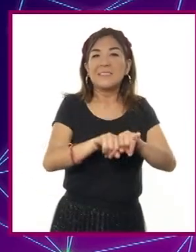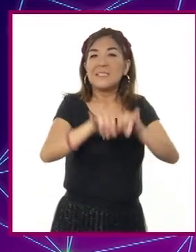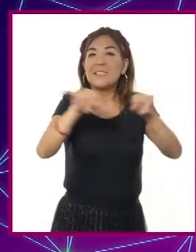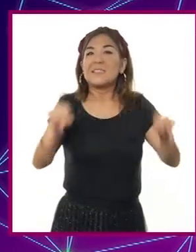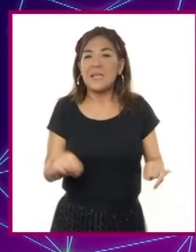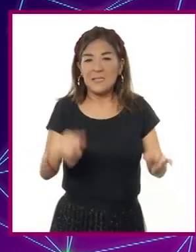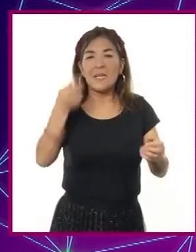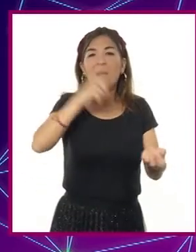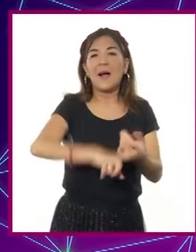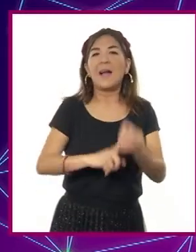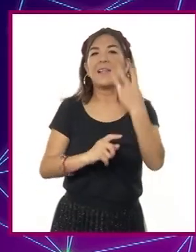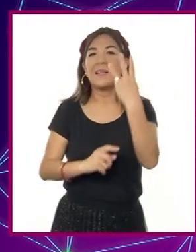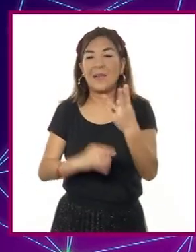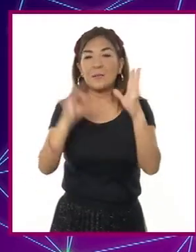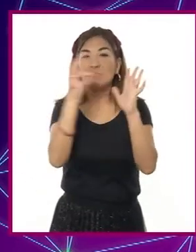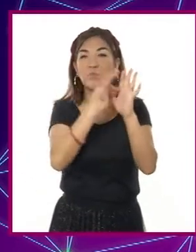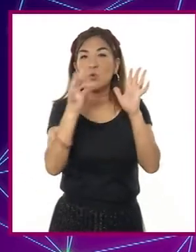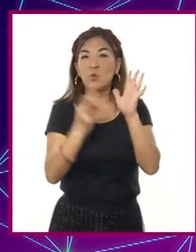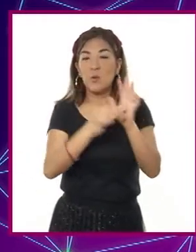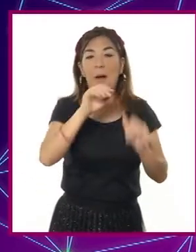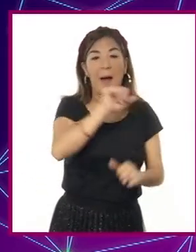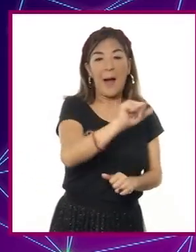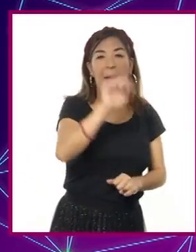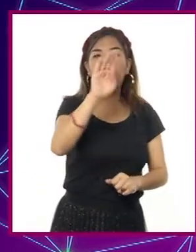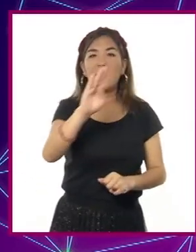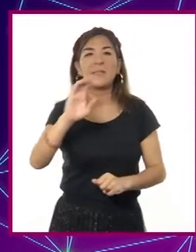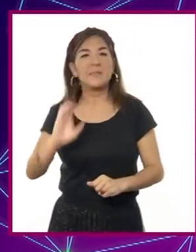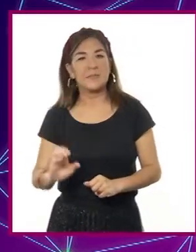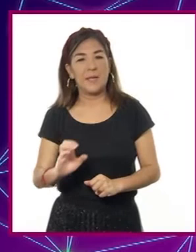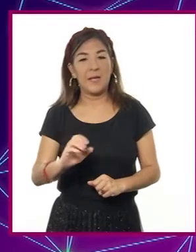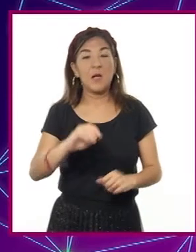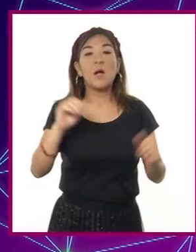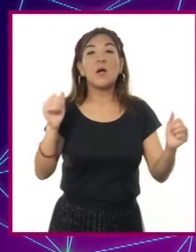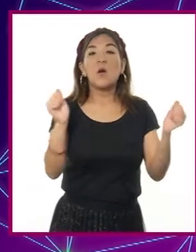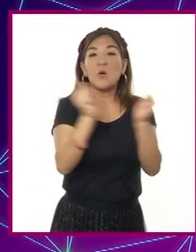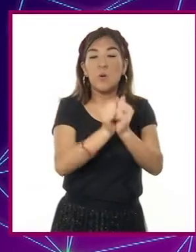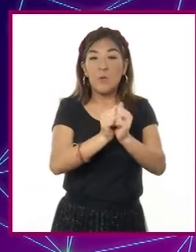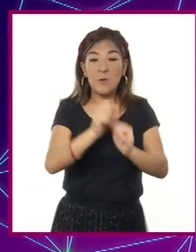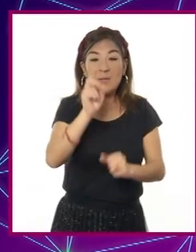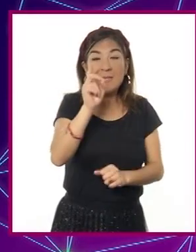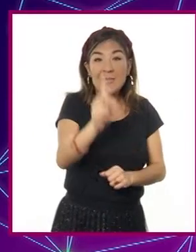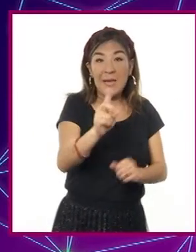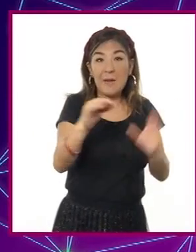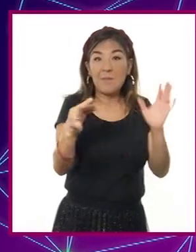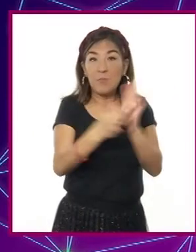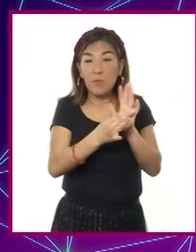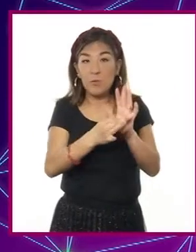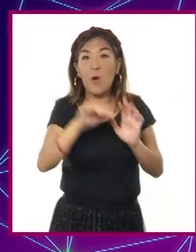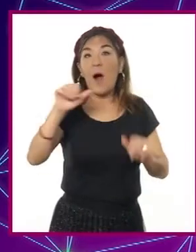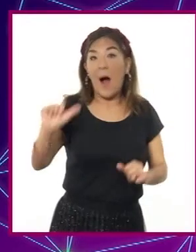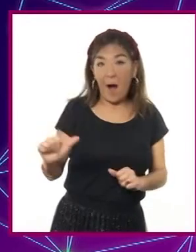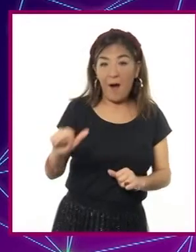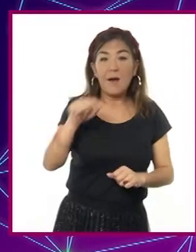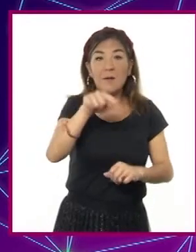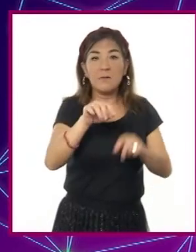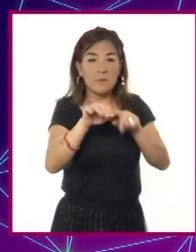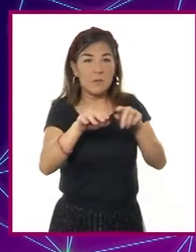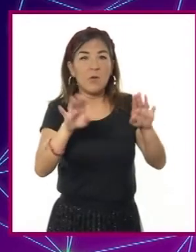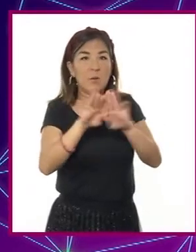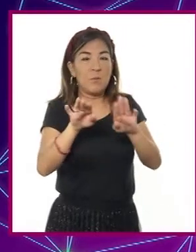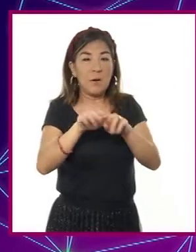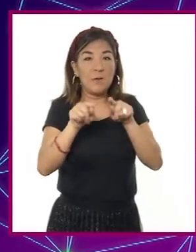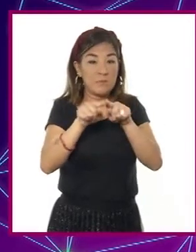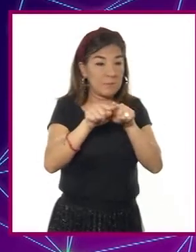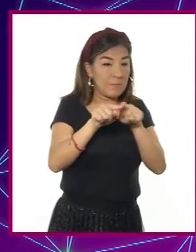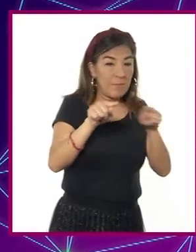puntos. Si se traza un círculo con centro en D hasta el punto A, se puede observar que